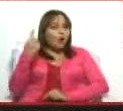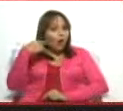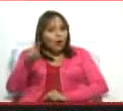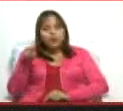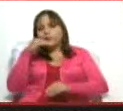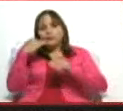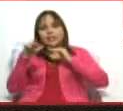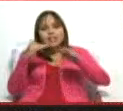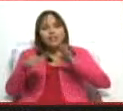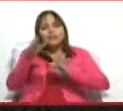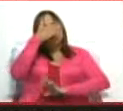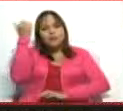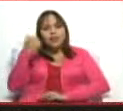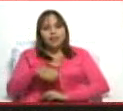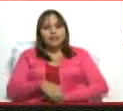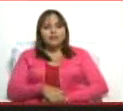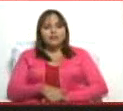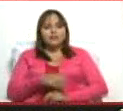les olvida.